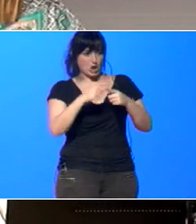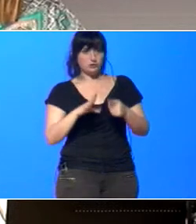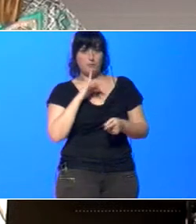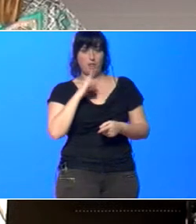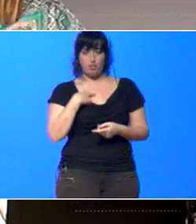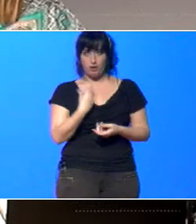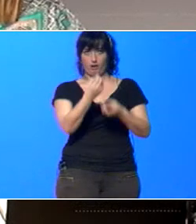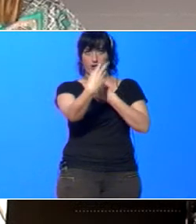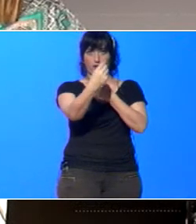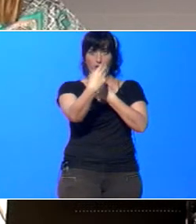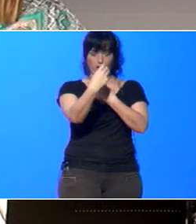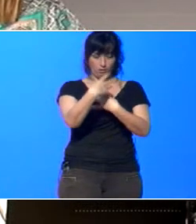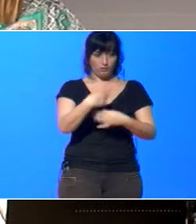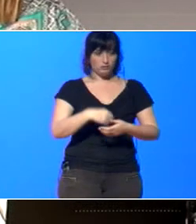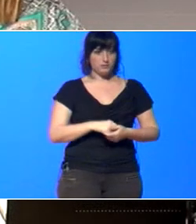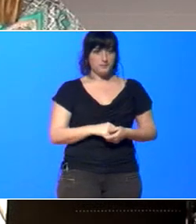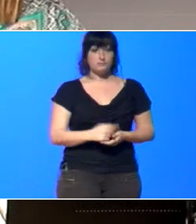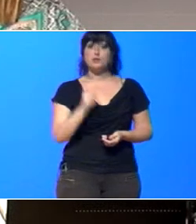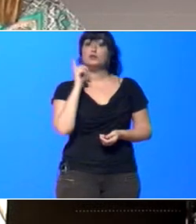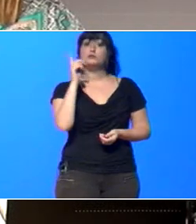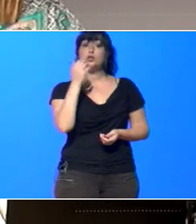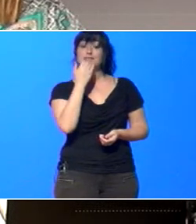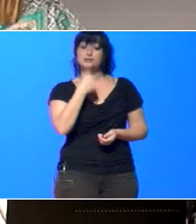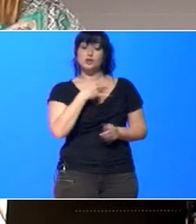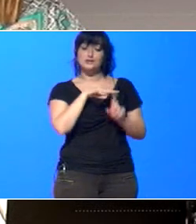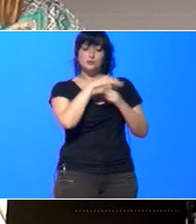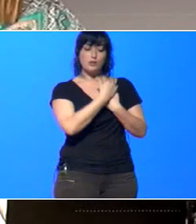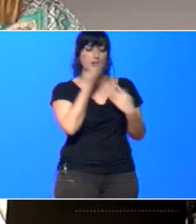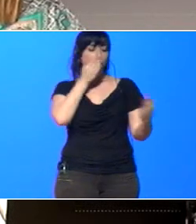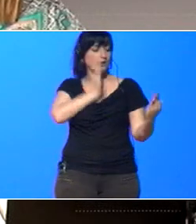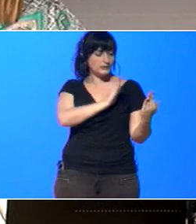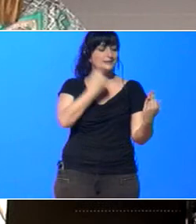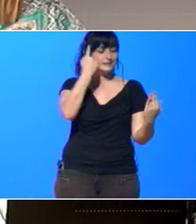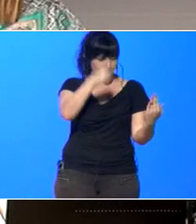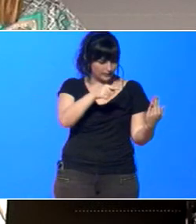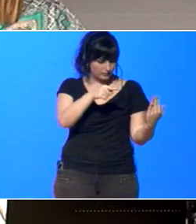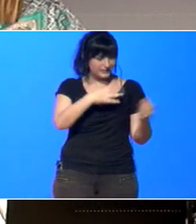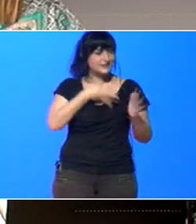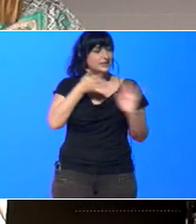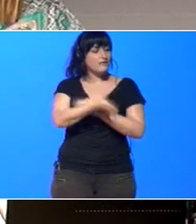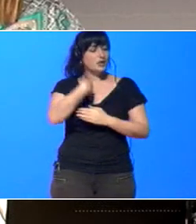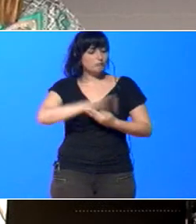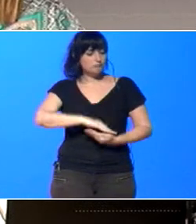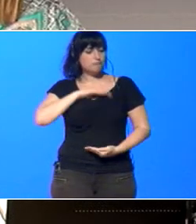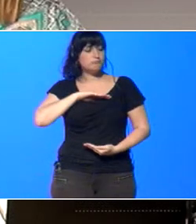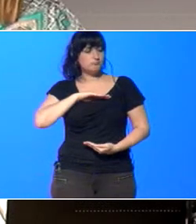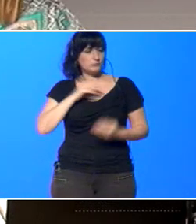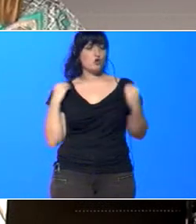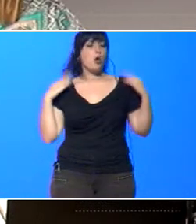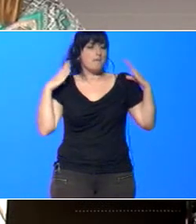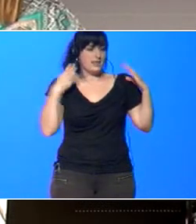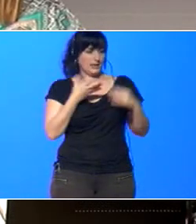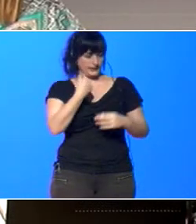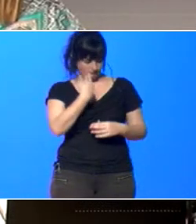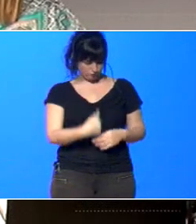Solo cuando en una situación yo sé actuarla, soy competente, aunque no tenga la lista. Y,